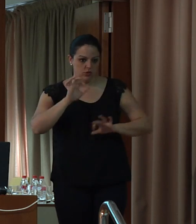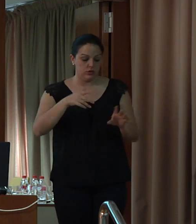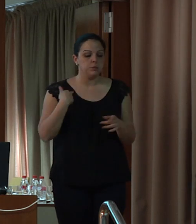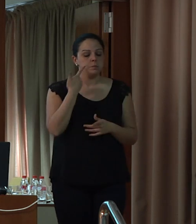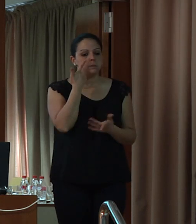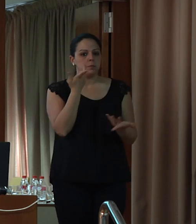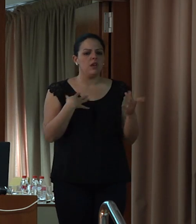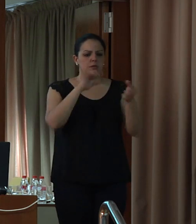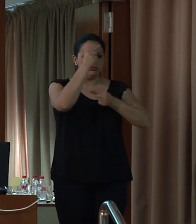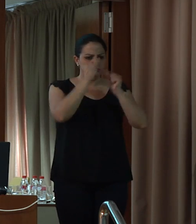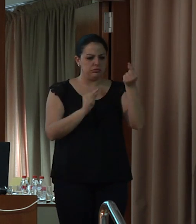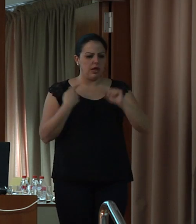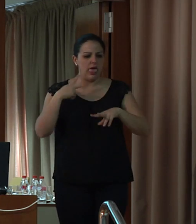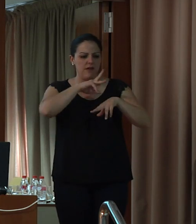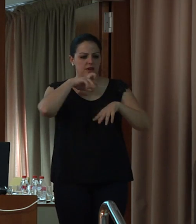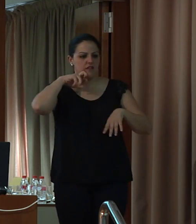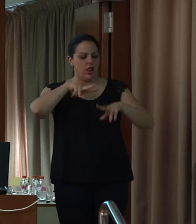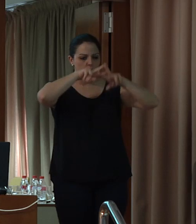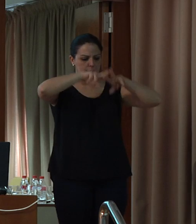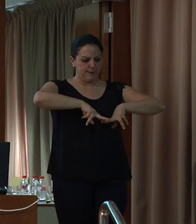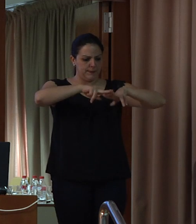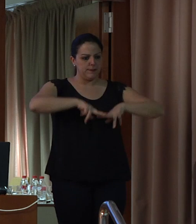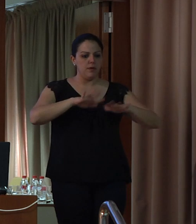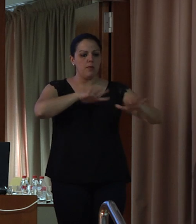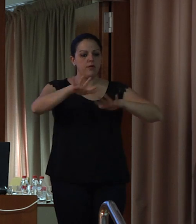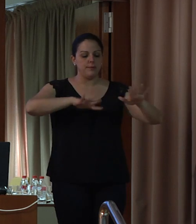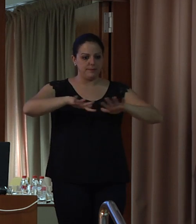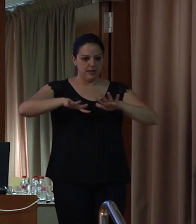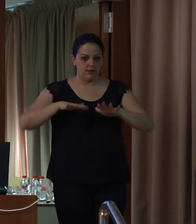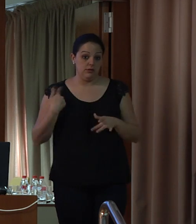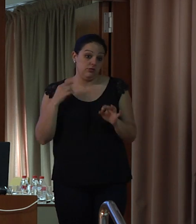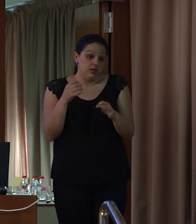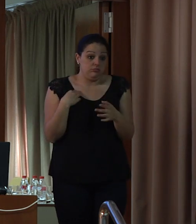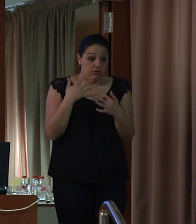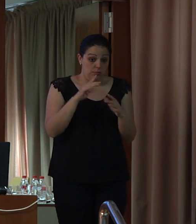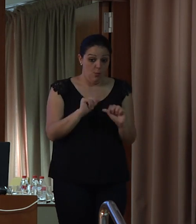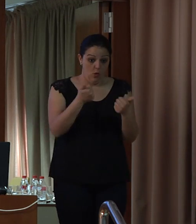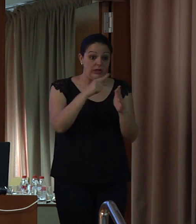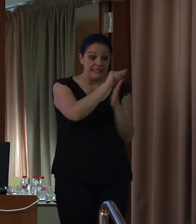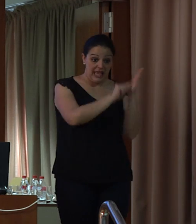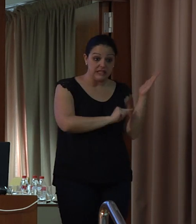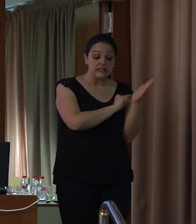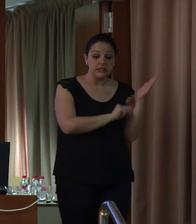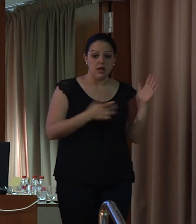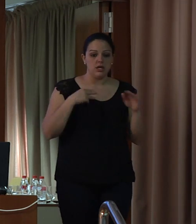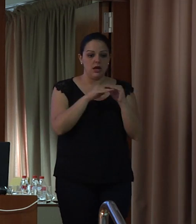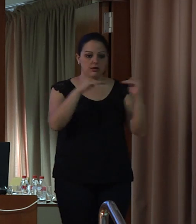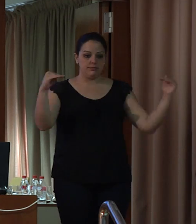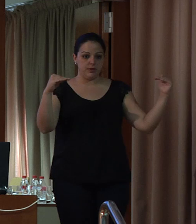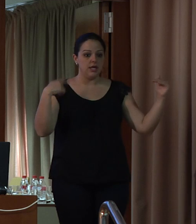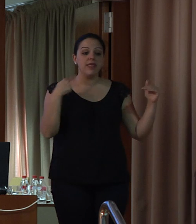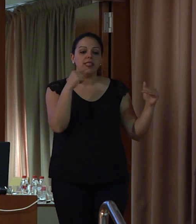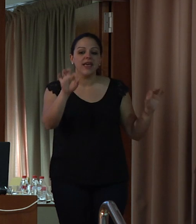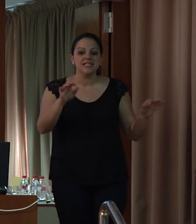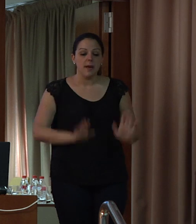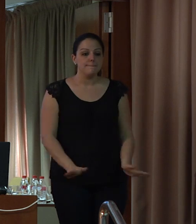los movimientos de la persona. El paciente le estamos haciendo un test de movilidad sugerida, que está tomado la camilla, le estamos diciendo que no mueva las